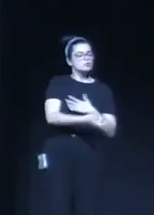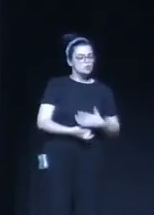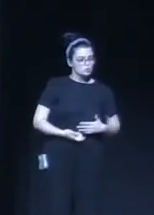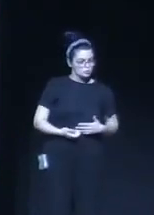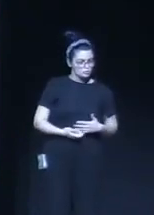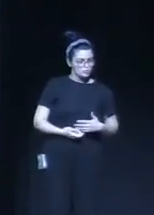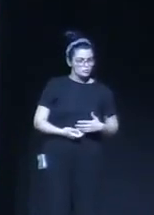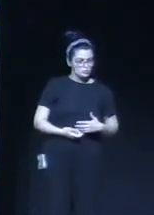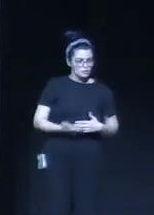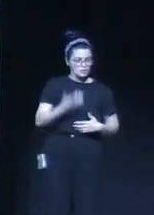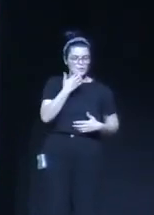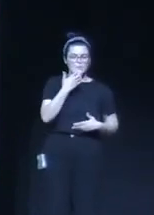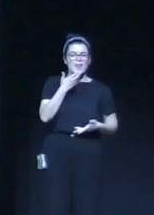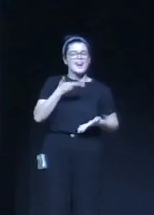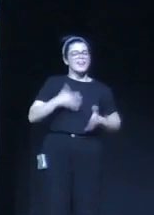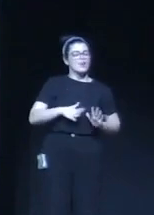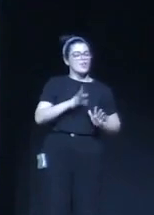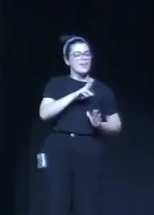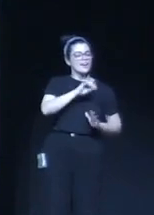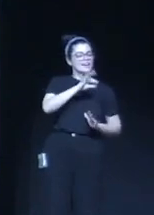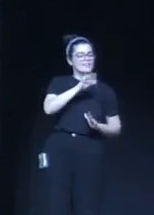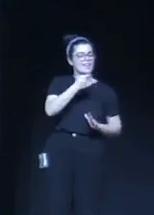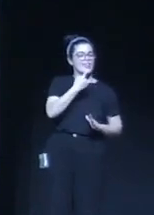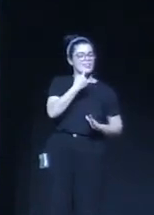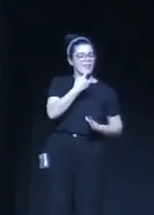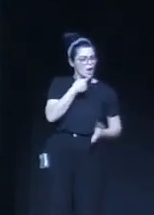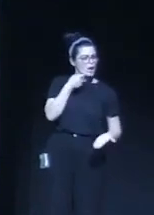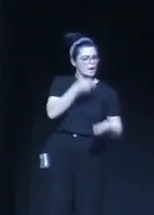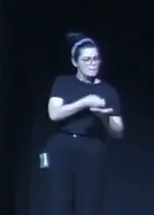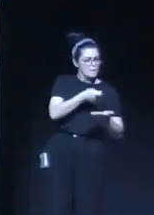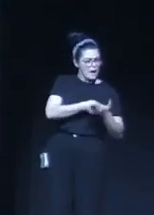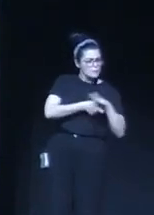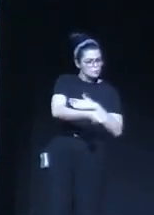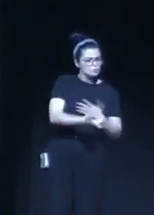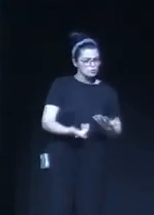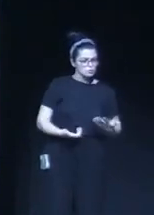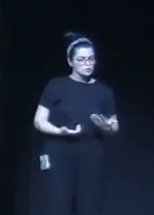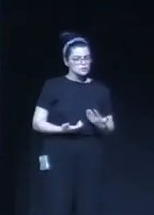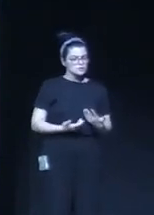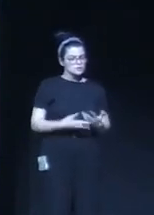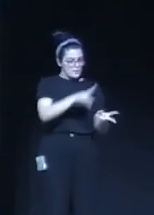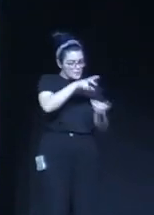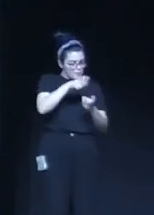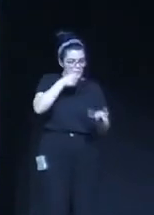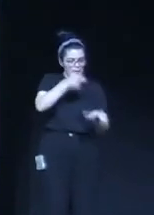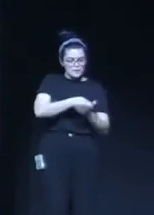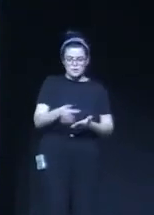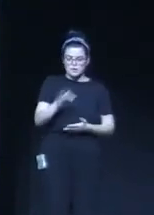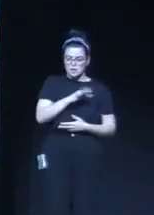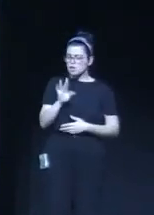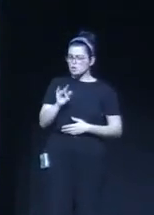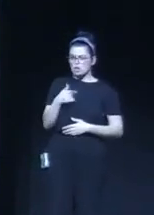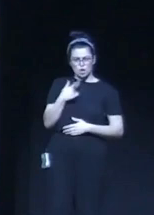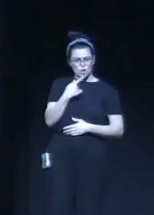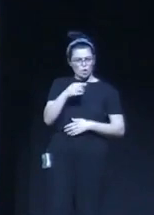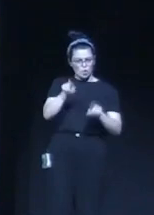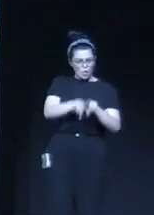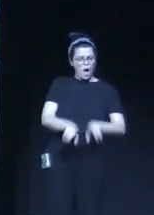de sí. Rita. Pero socialmente hay debate sobre esto, José Mari. Claro. Hay gente que dice... Yo soy de eso también, que paguen